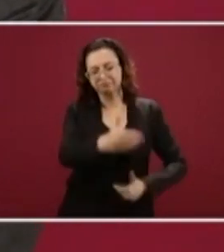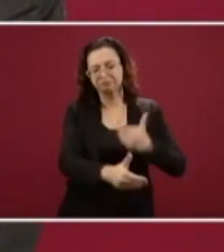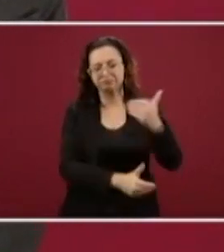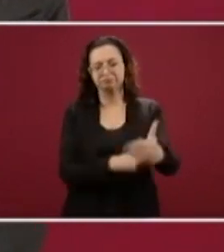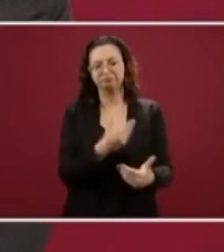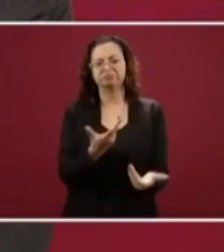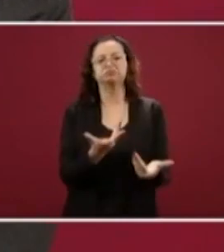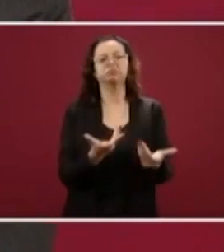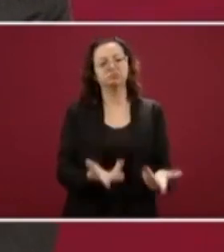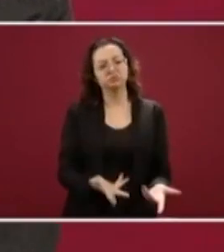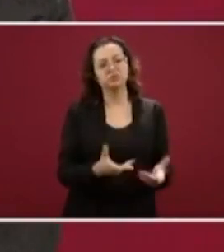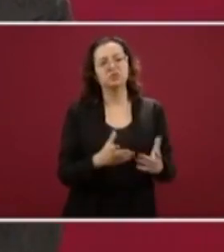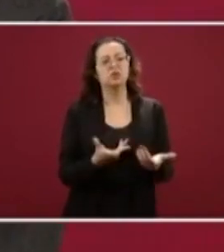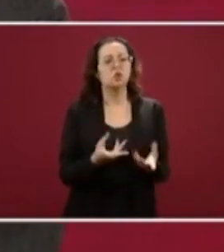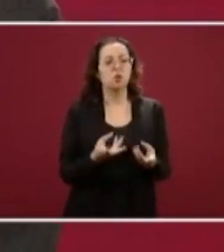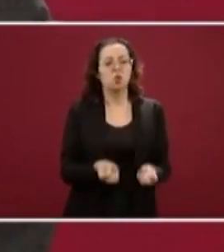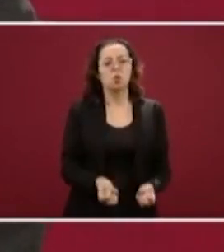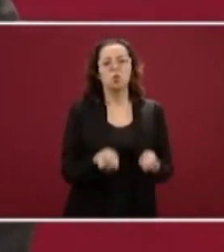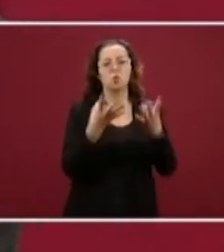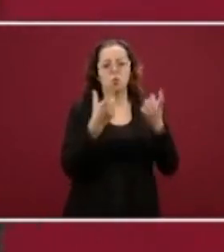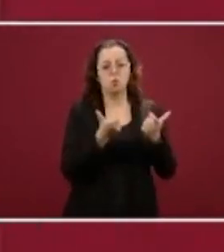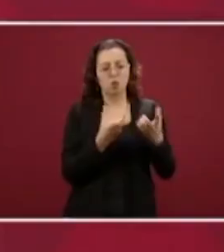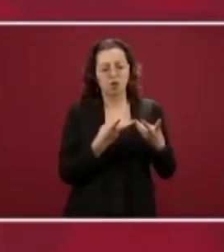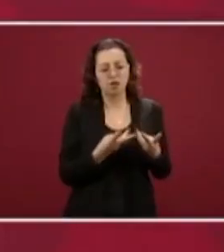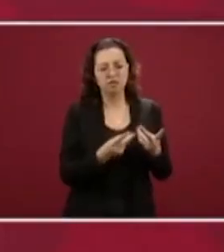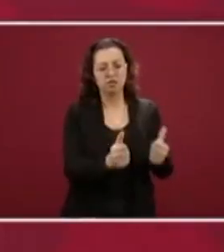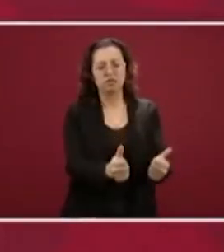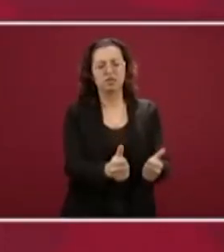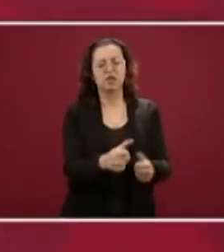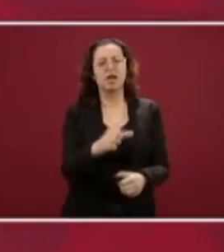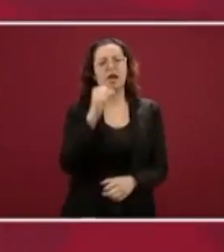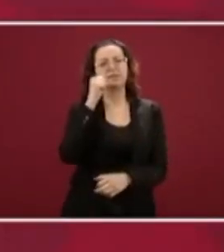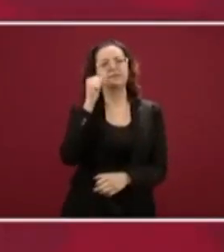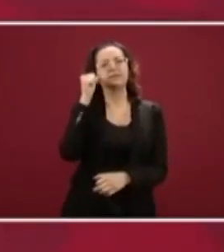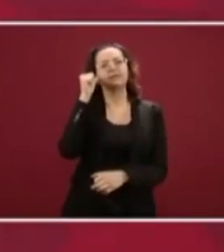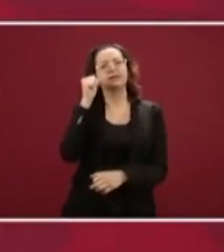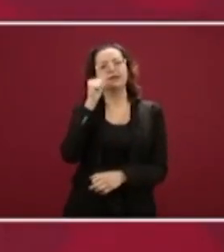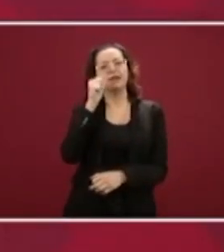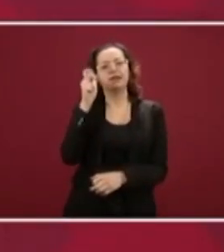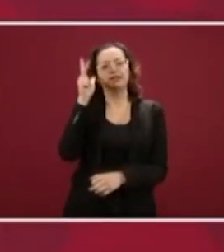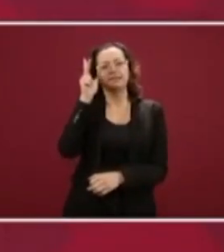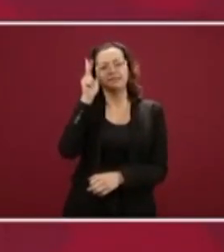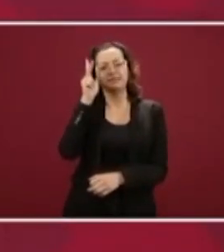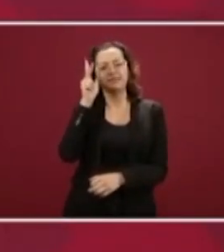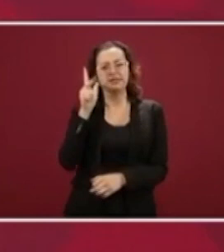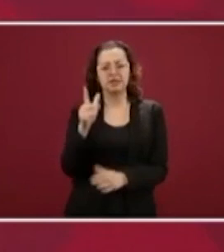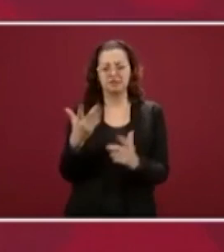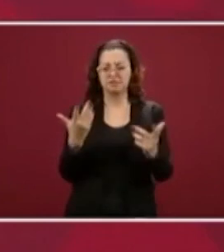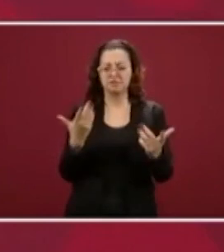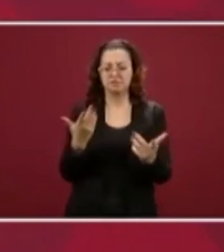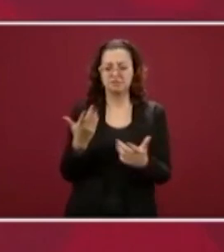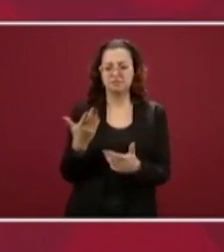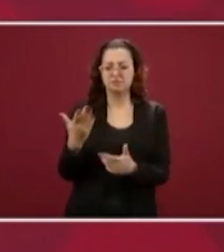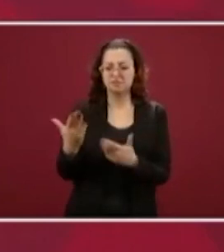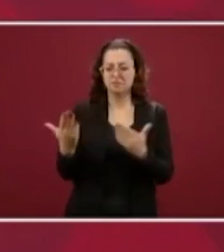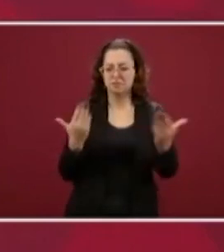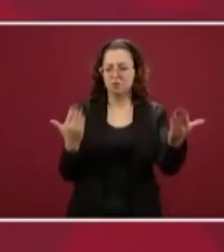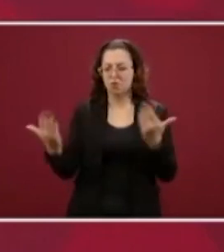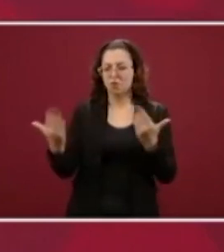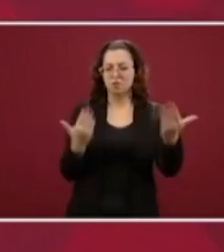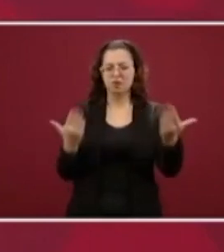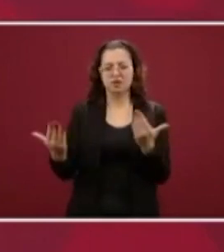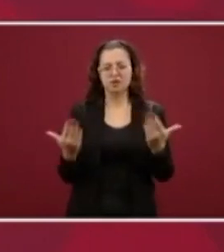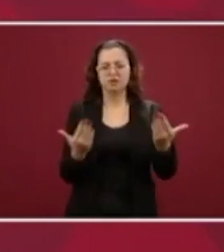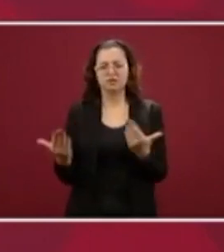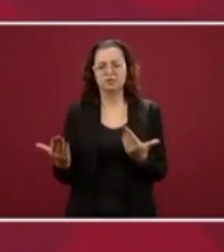los costos. Ayer o antier me preguntaron sobre un comparativo con